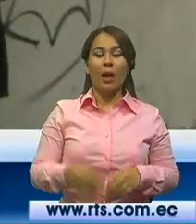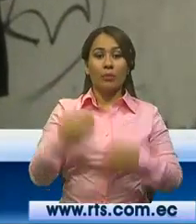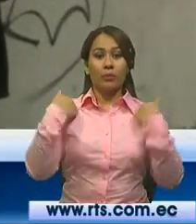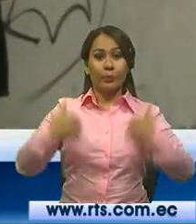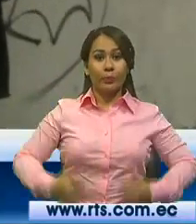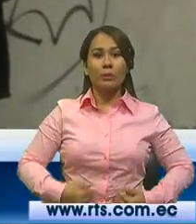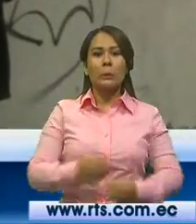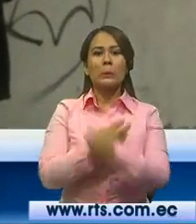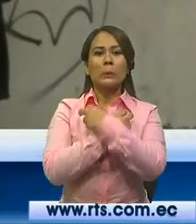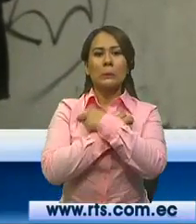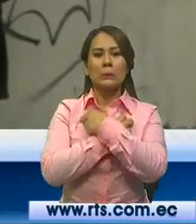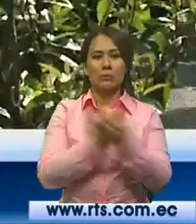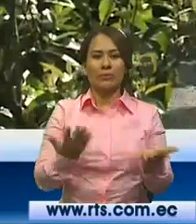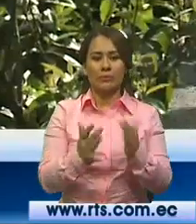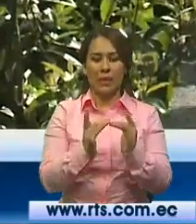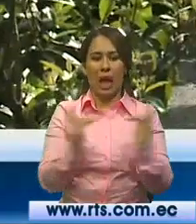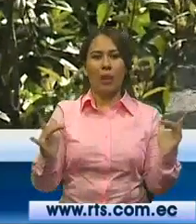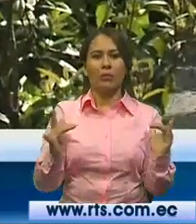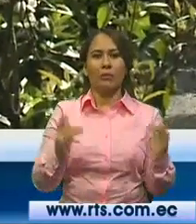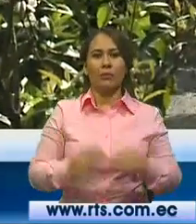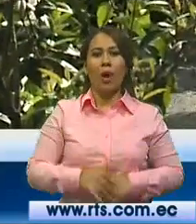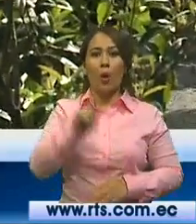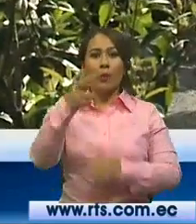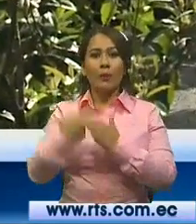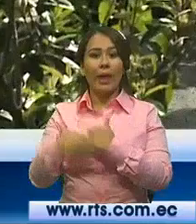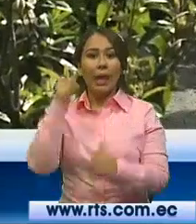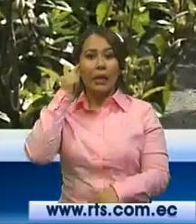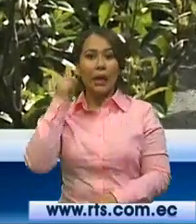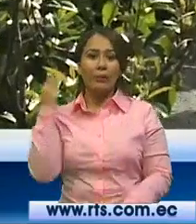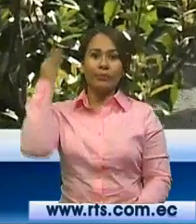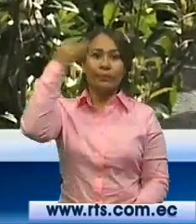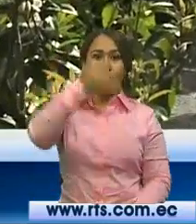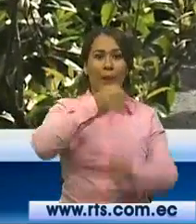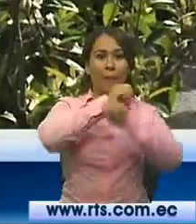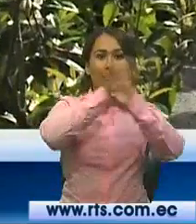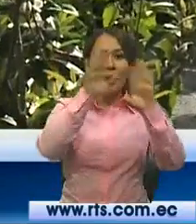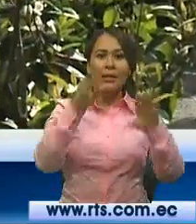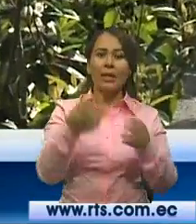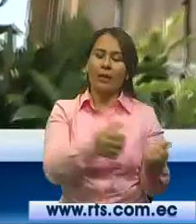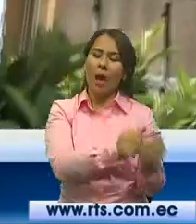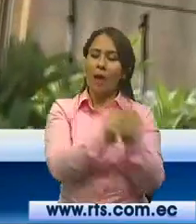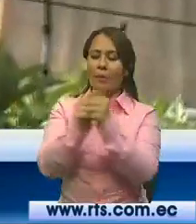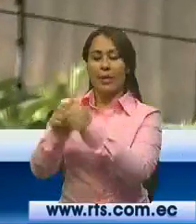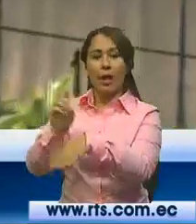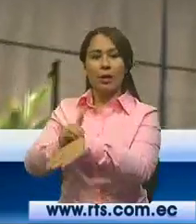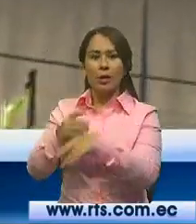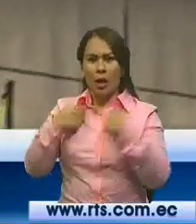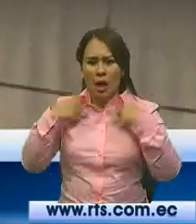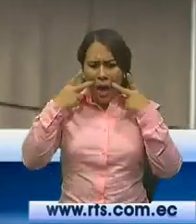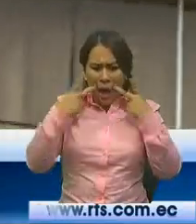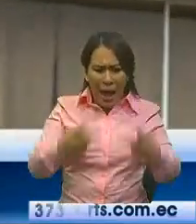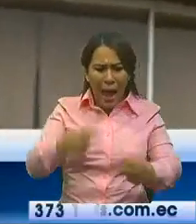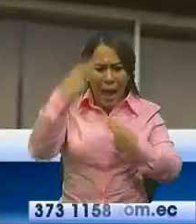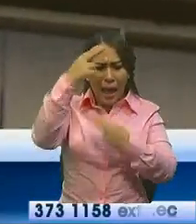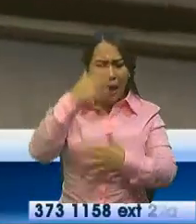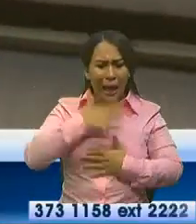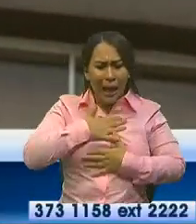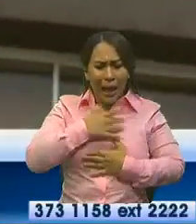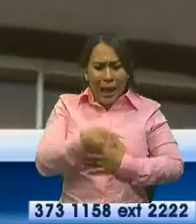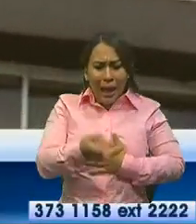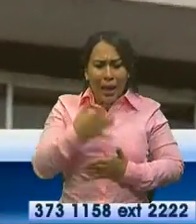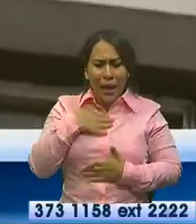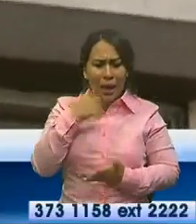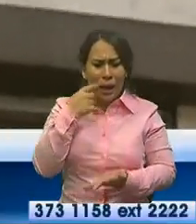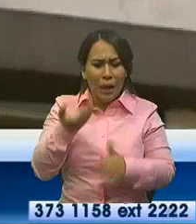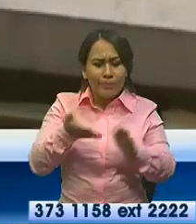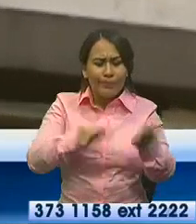de su vivienda en una cama. Una de las hijas que llegó en la mañana para llevarla al tratamiento médico se topó con la dolorosa noticia. La casa